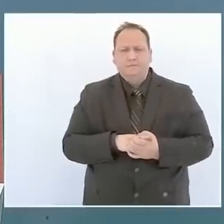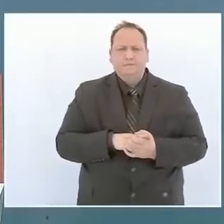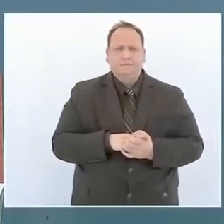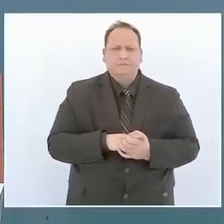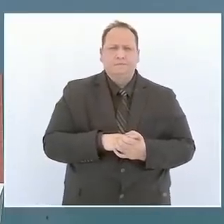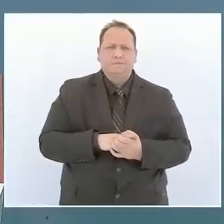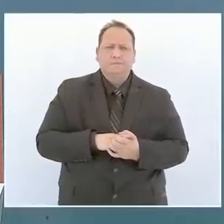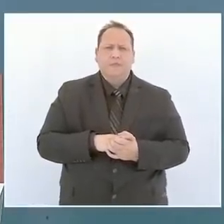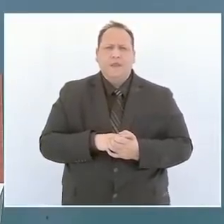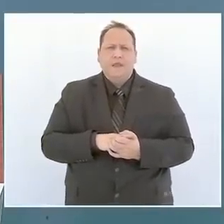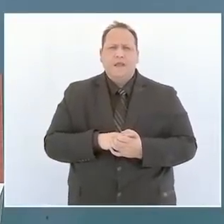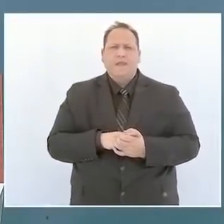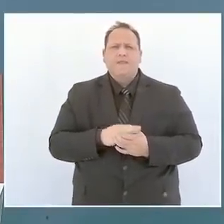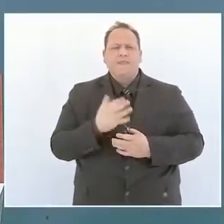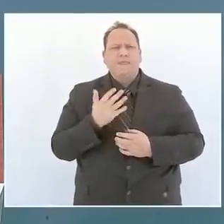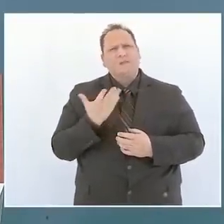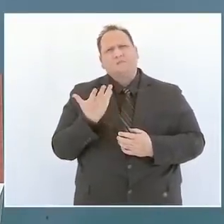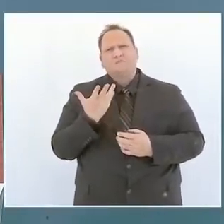hay